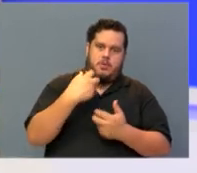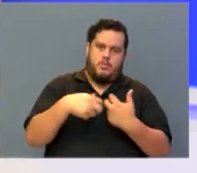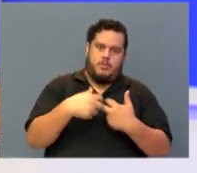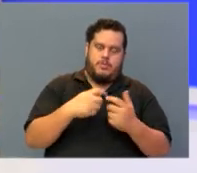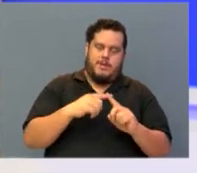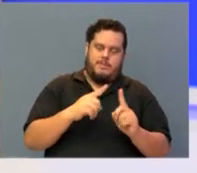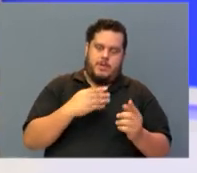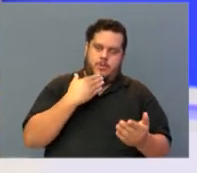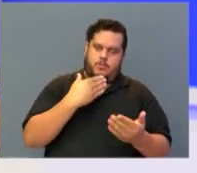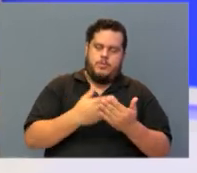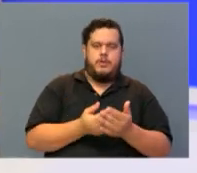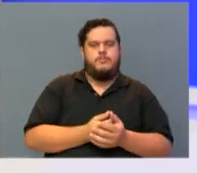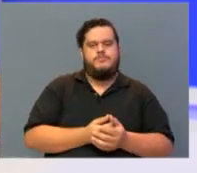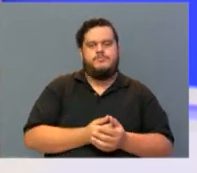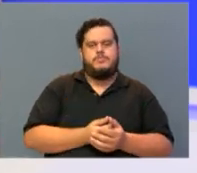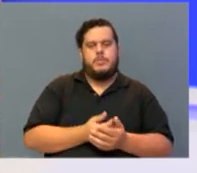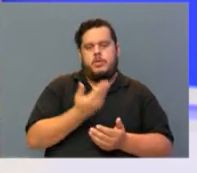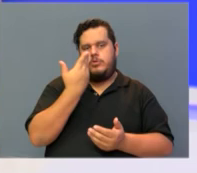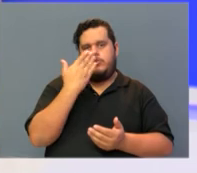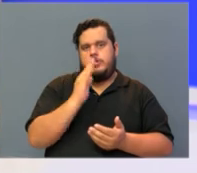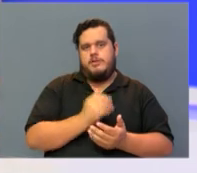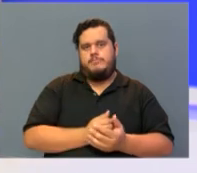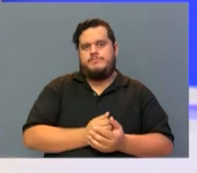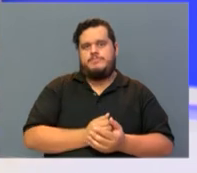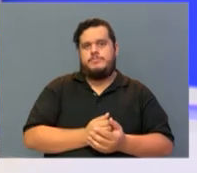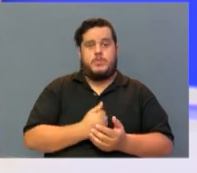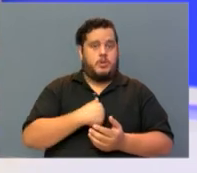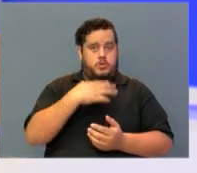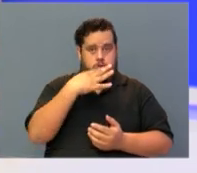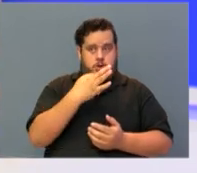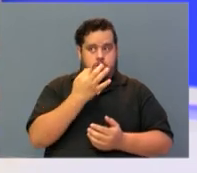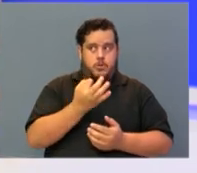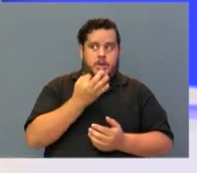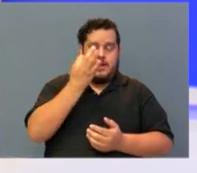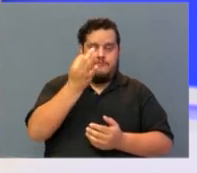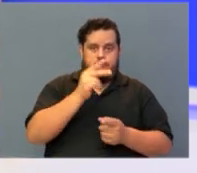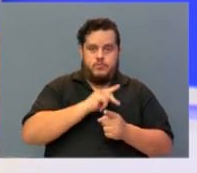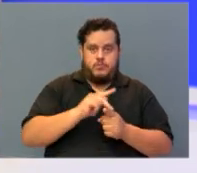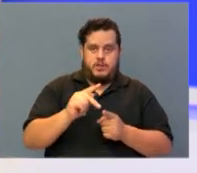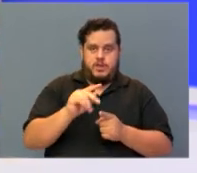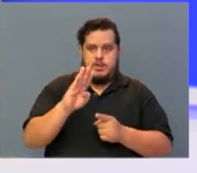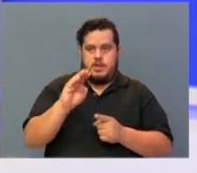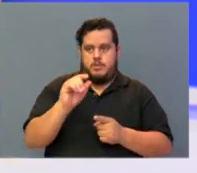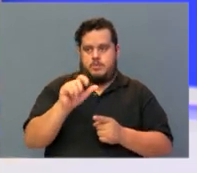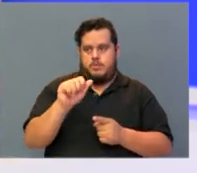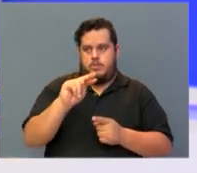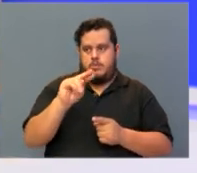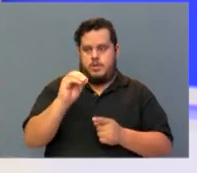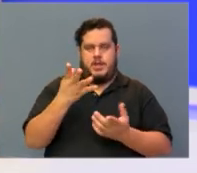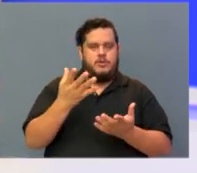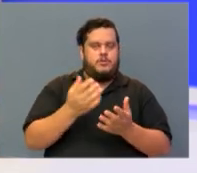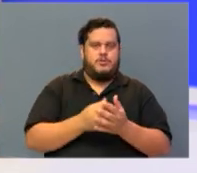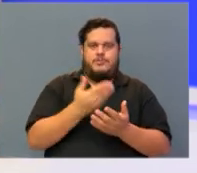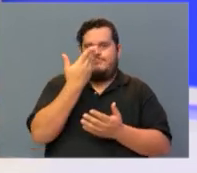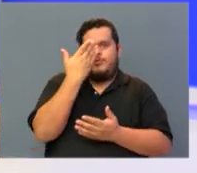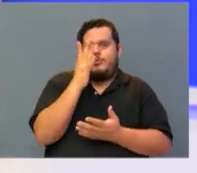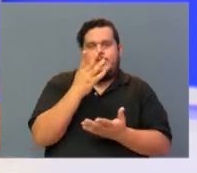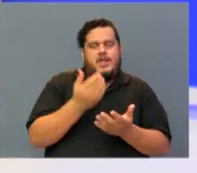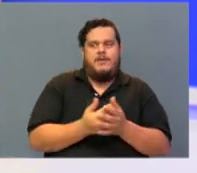no sé. Y yo creo que el futuro profesional de Bolaños sigue estando ahí como en el aire.